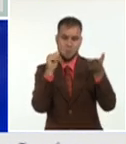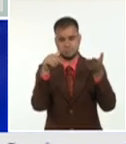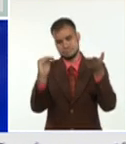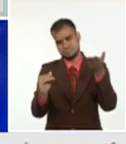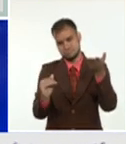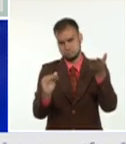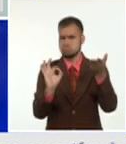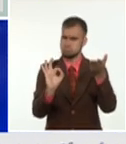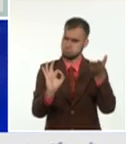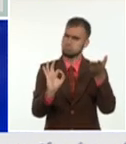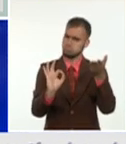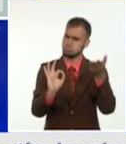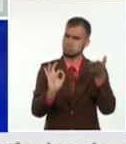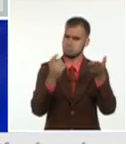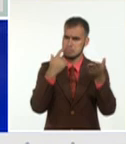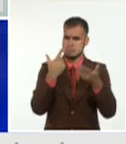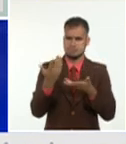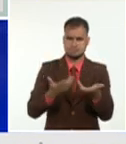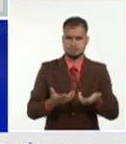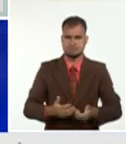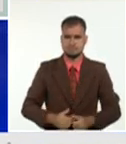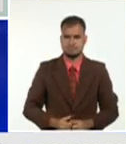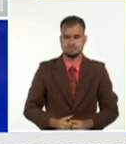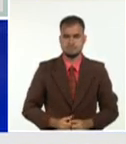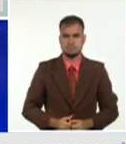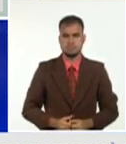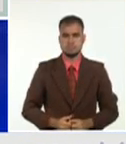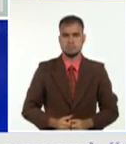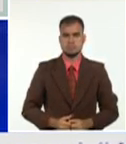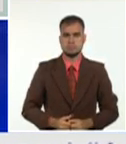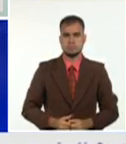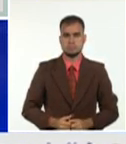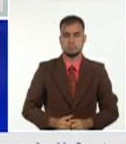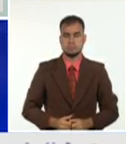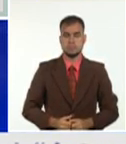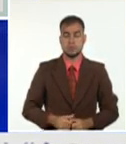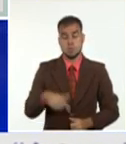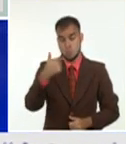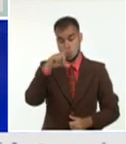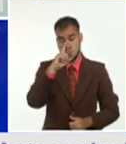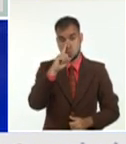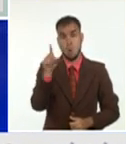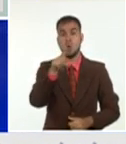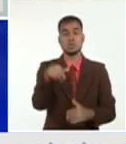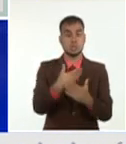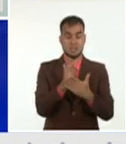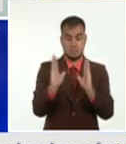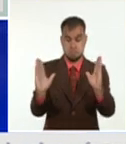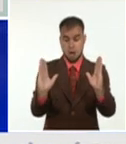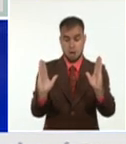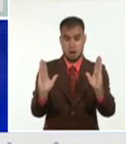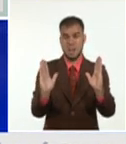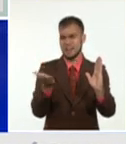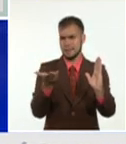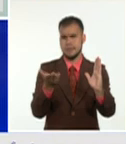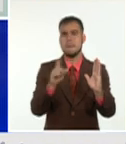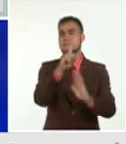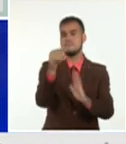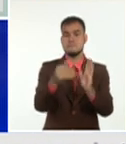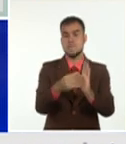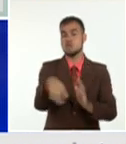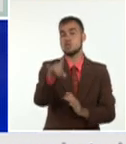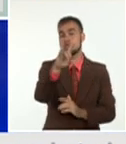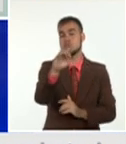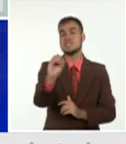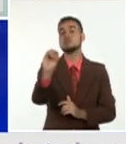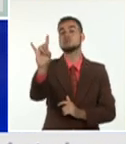en todo este periodo. En los primeros 11 días de junio se acumulan 1.909